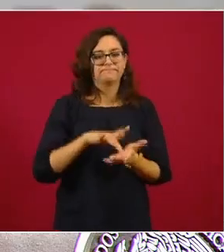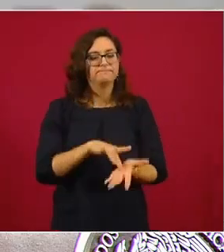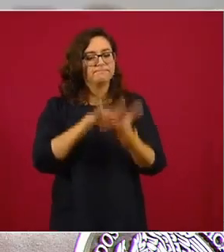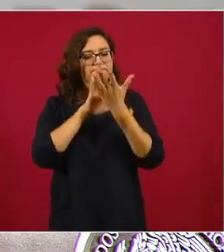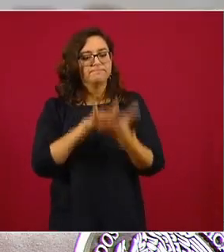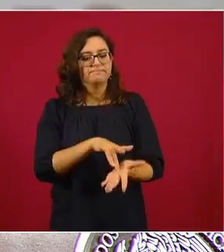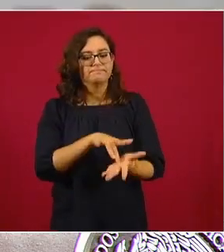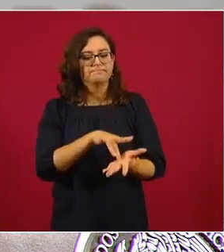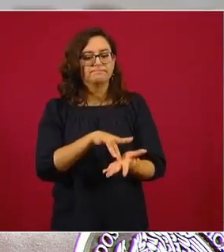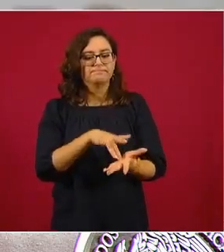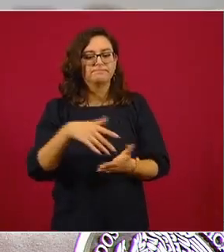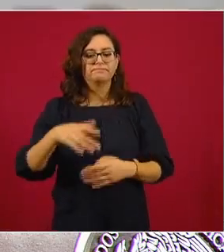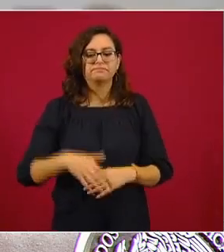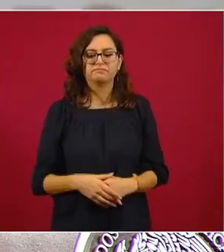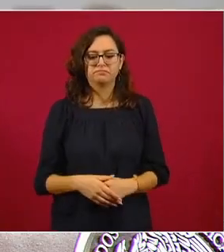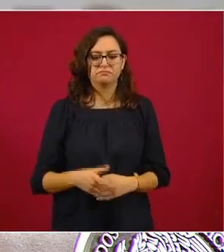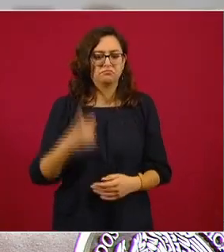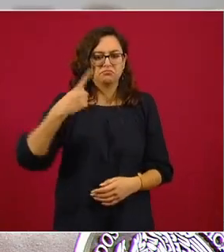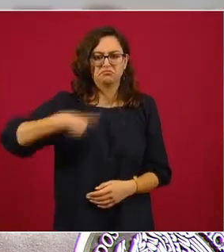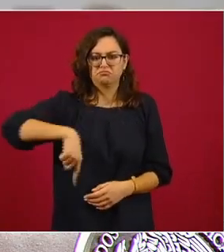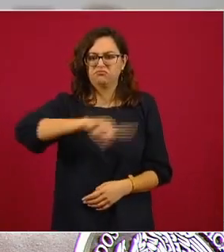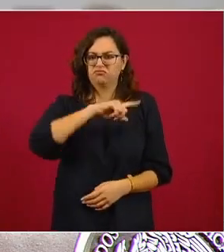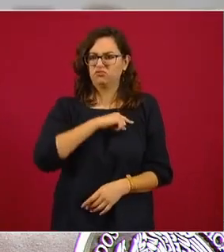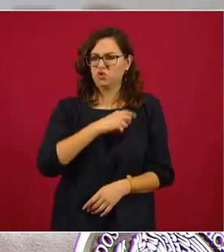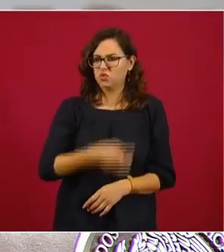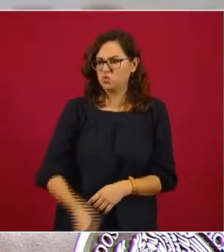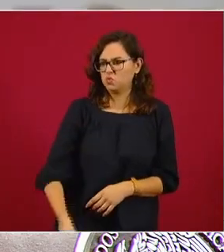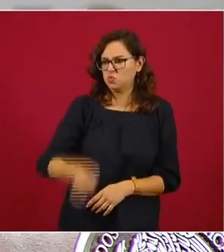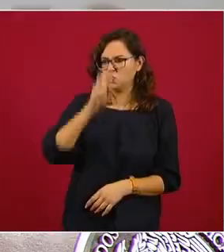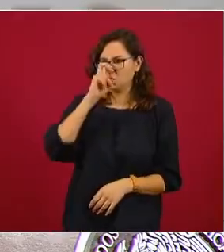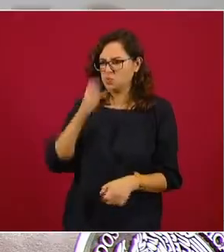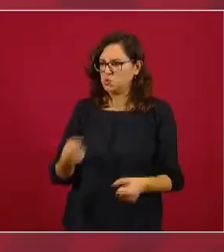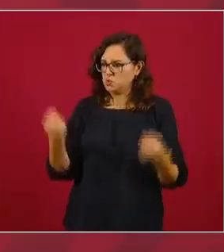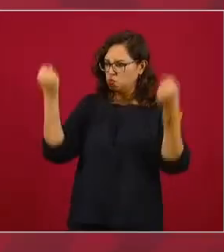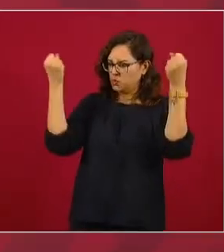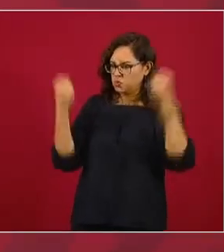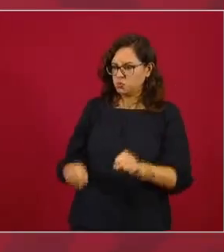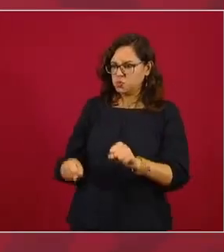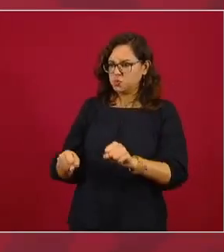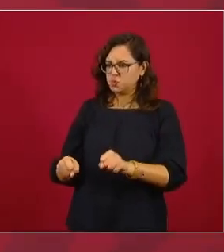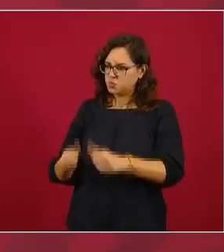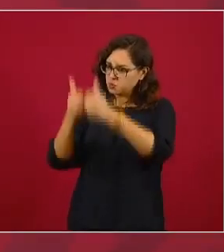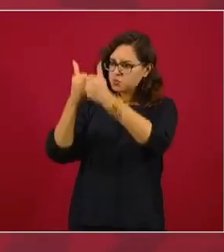que sin autoritarismos nos ha hecho caso.